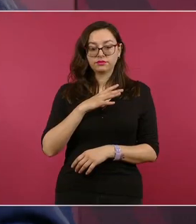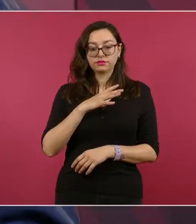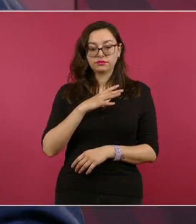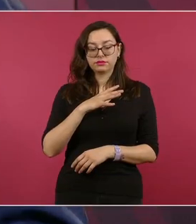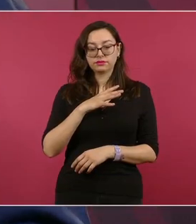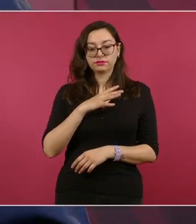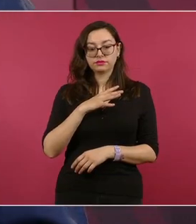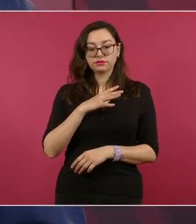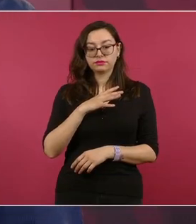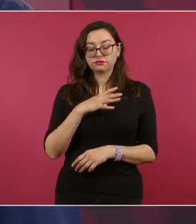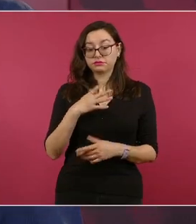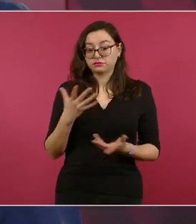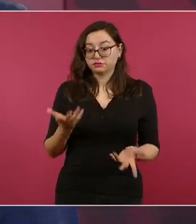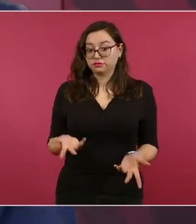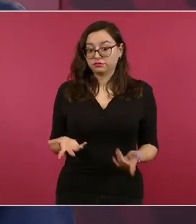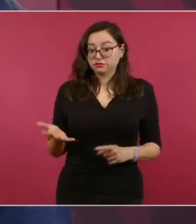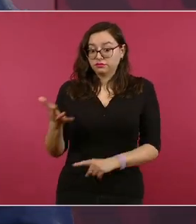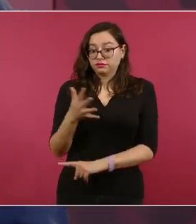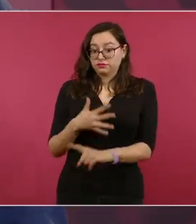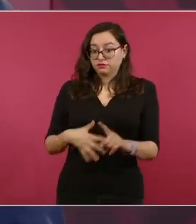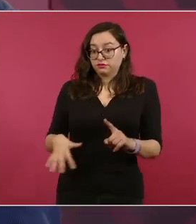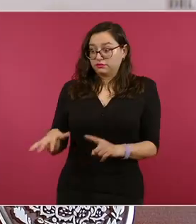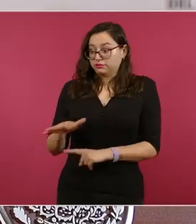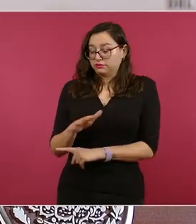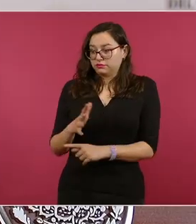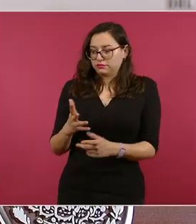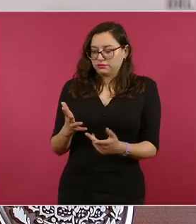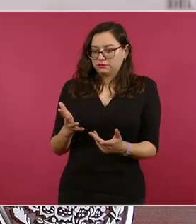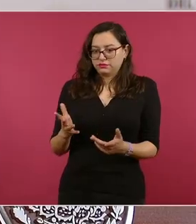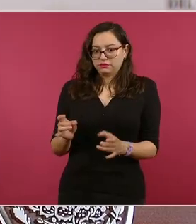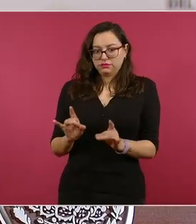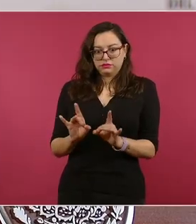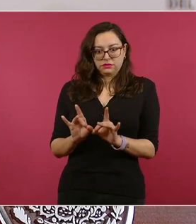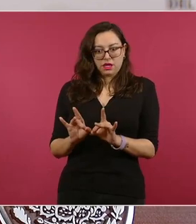en esta circunstancia pues se ha